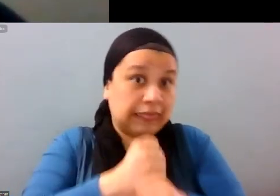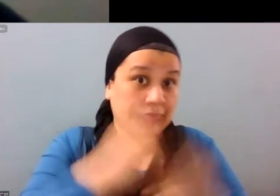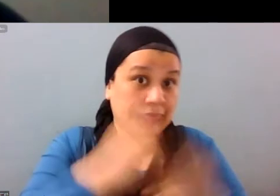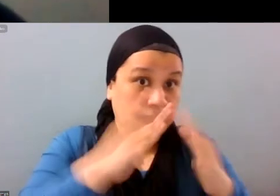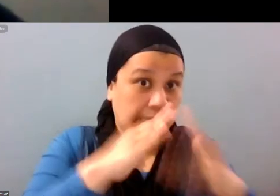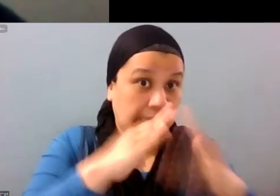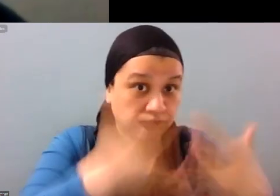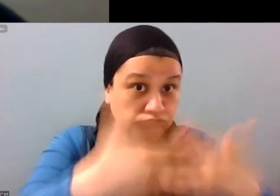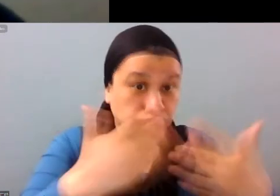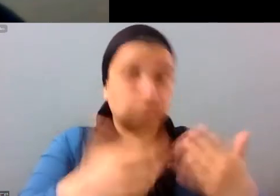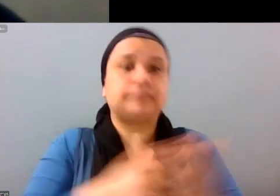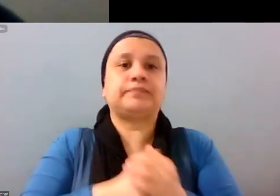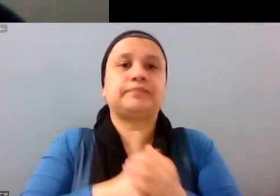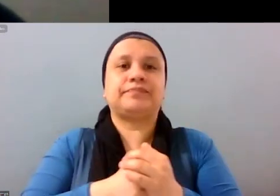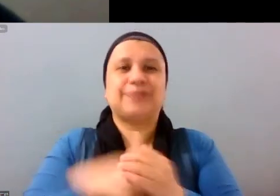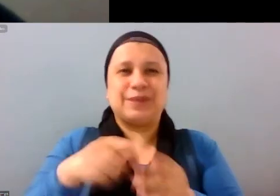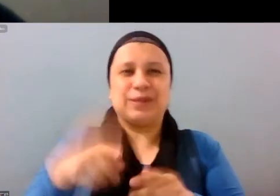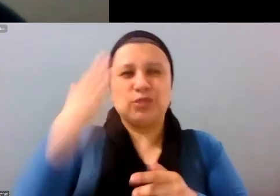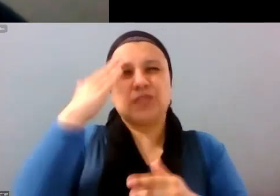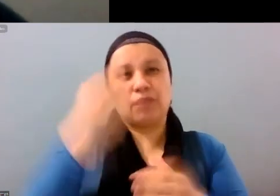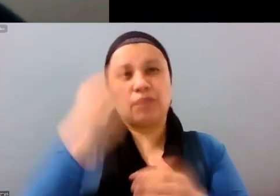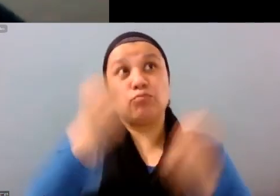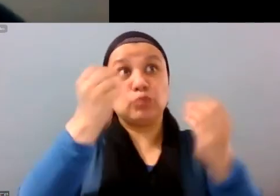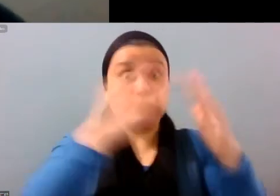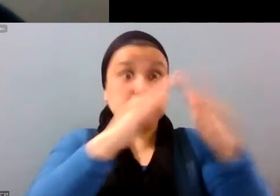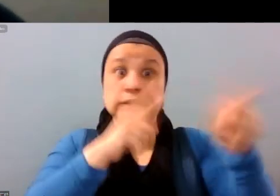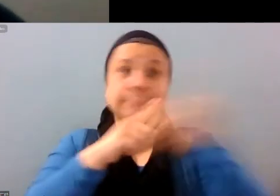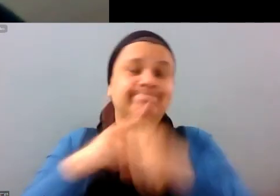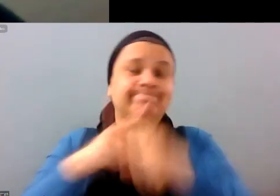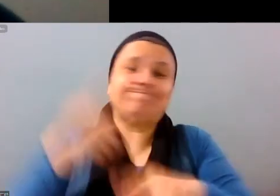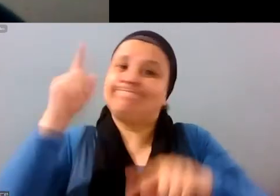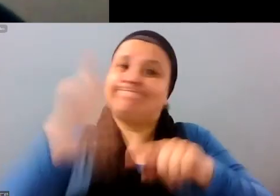embargo sé que hay muchos hogares que no cumplen con estos